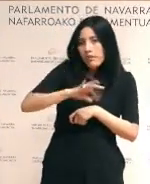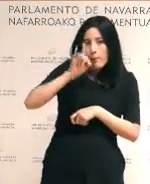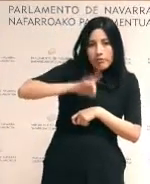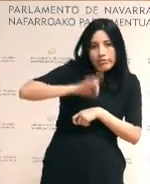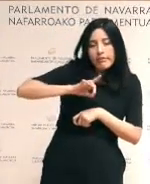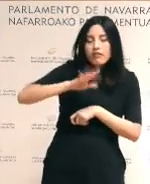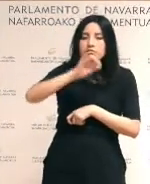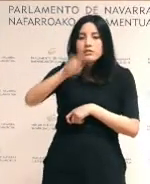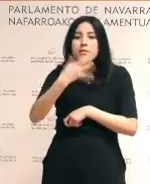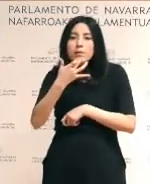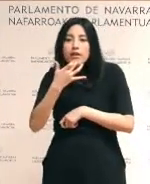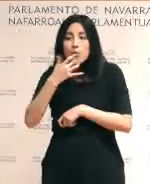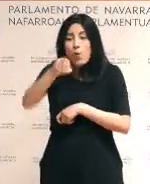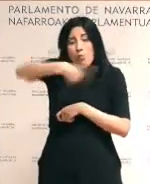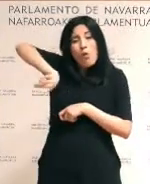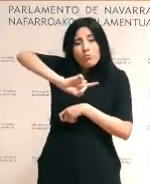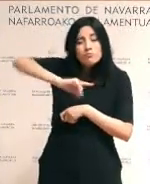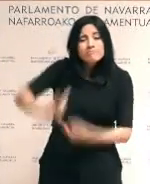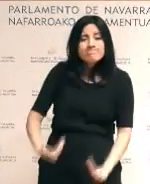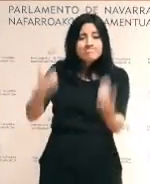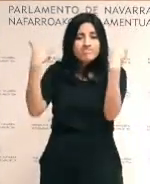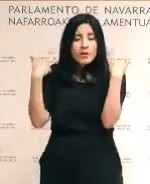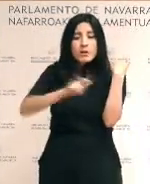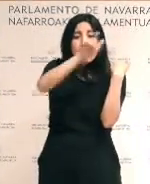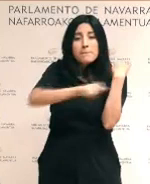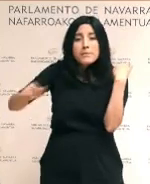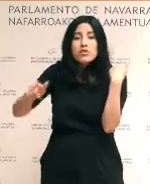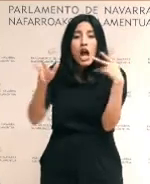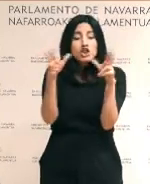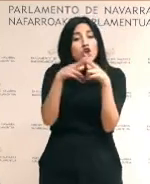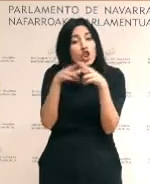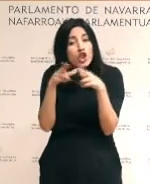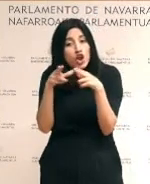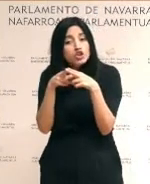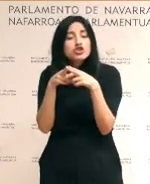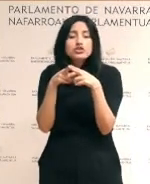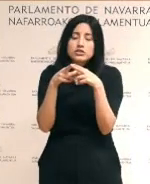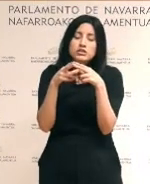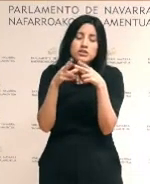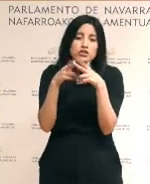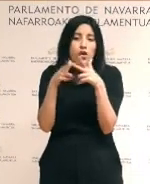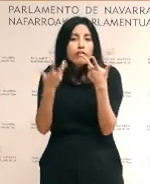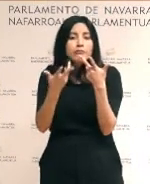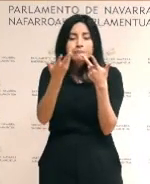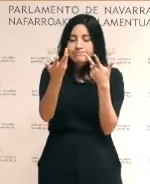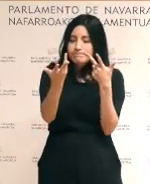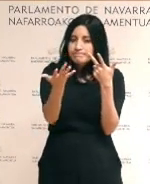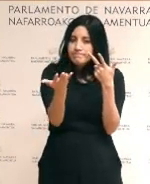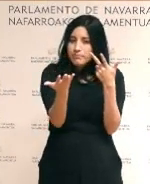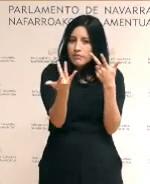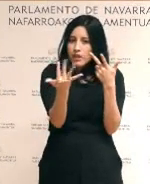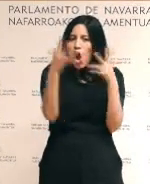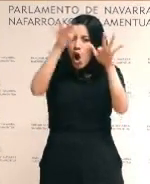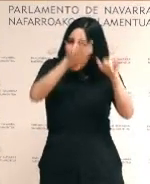que no iban a pactar con Bildu y que nunca iban a hacer alcalde de Pamplona a Joseba Sirón para, por supuesto, hacerlo después, a recientemente afirmar